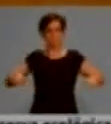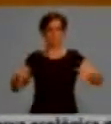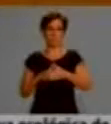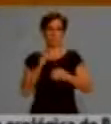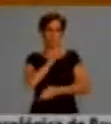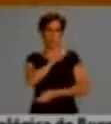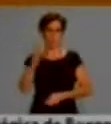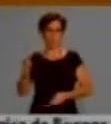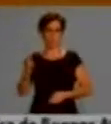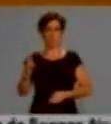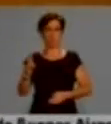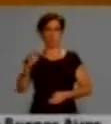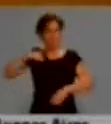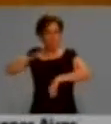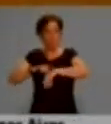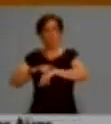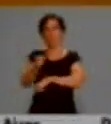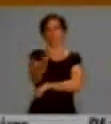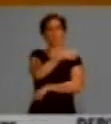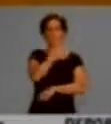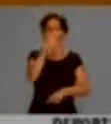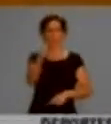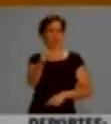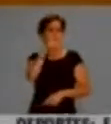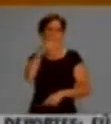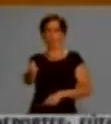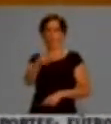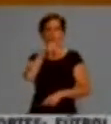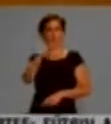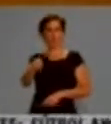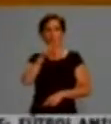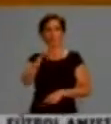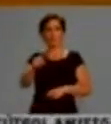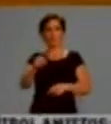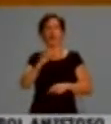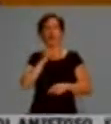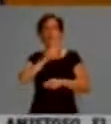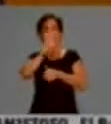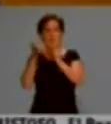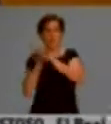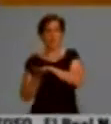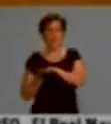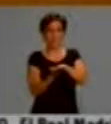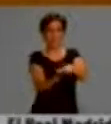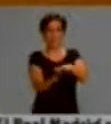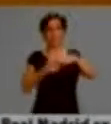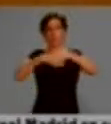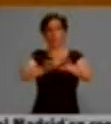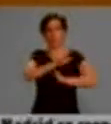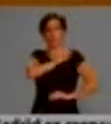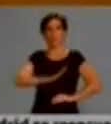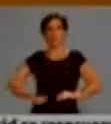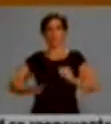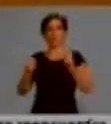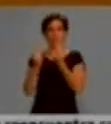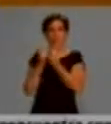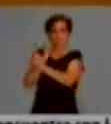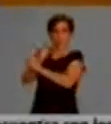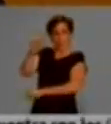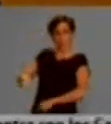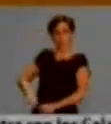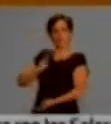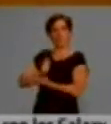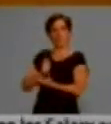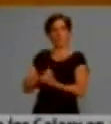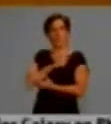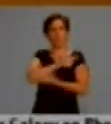Y mientras tanto ustedes negaban y negaban y celebraban el archivo temporal de la causa contra su extesorero, el señor